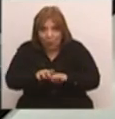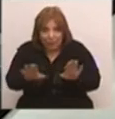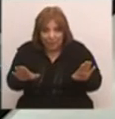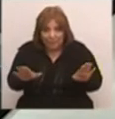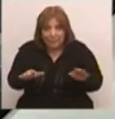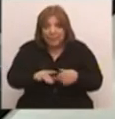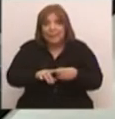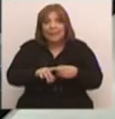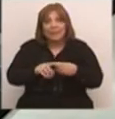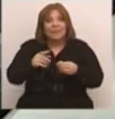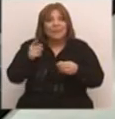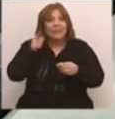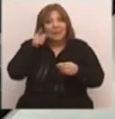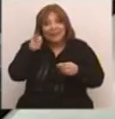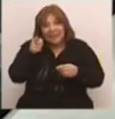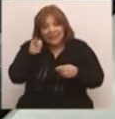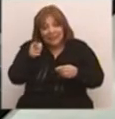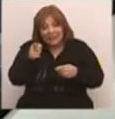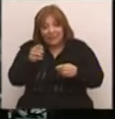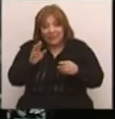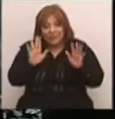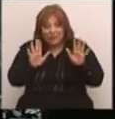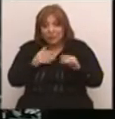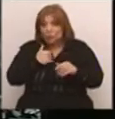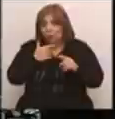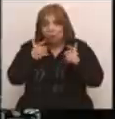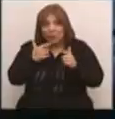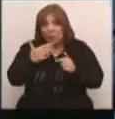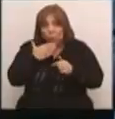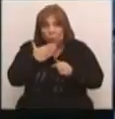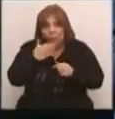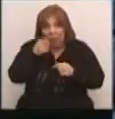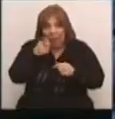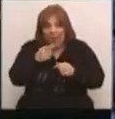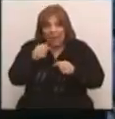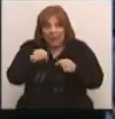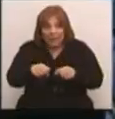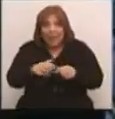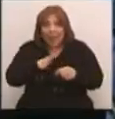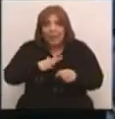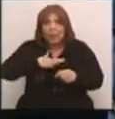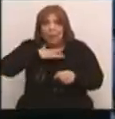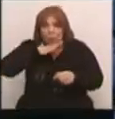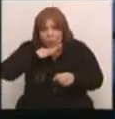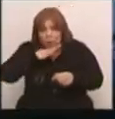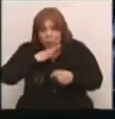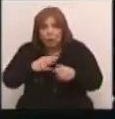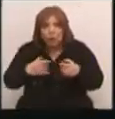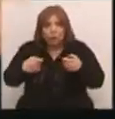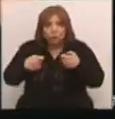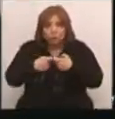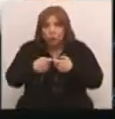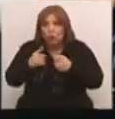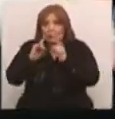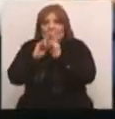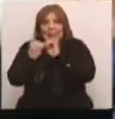donde ellas a todo eran, el mundo, a tirios y troyanos. No tengo duda, porque acá hay hechos de corrupción asociados con los